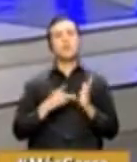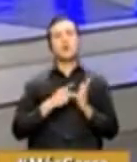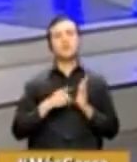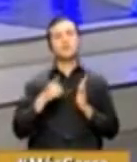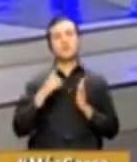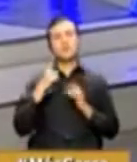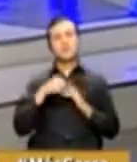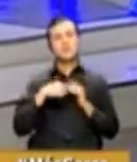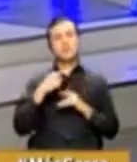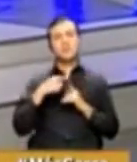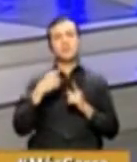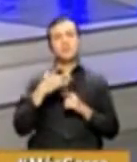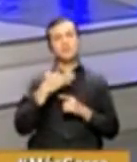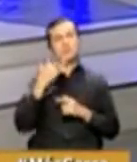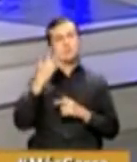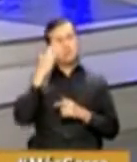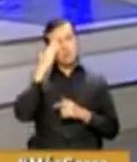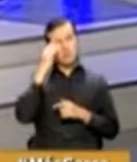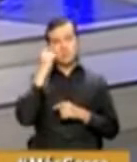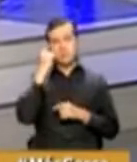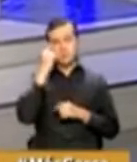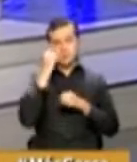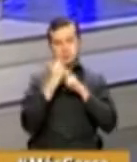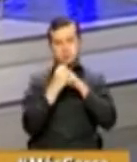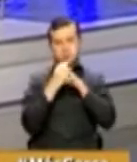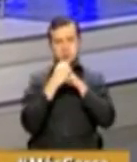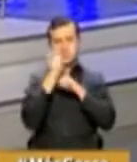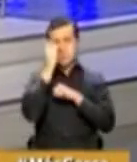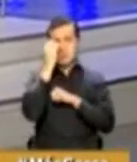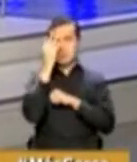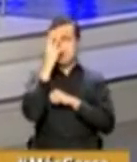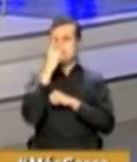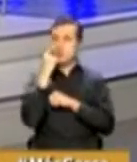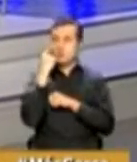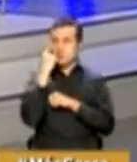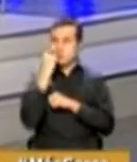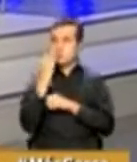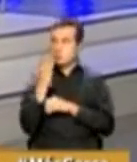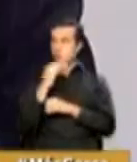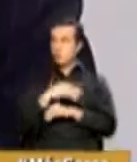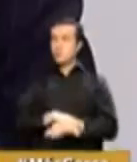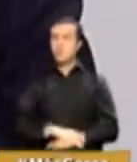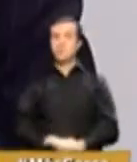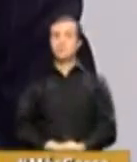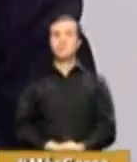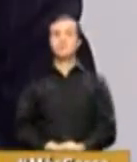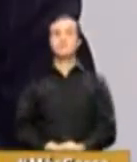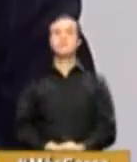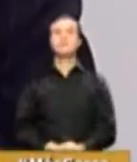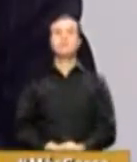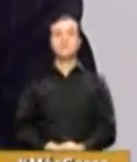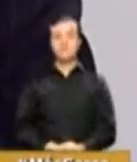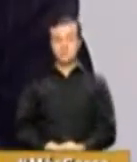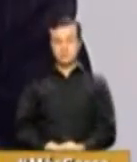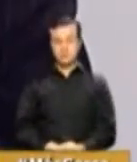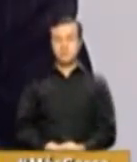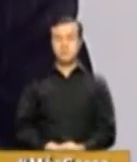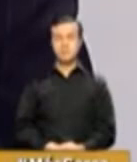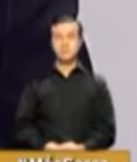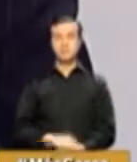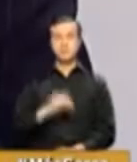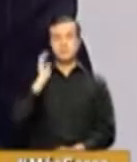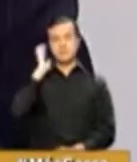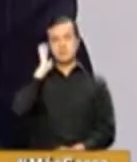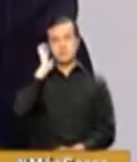la catarata? ¿Cómo usted se enteró que tenía cataratas? Esos bellos ojos que tiene. Justamente es que